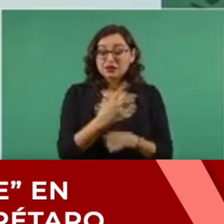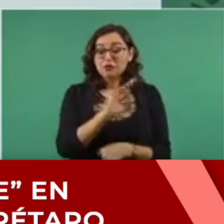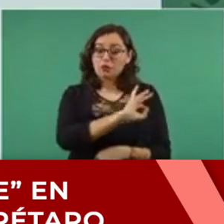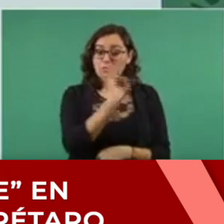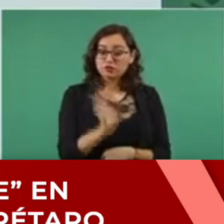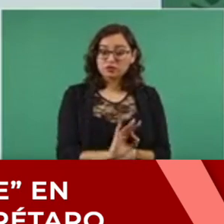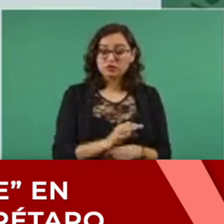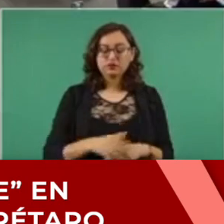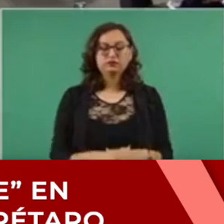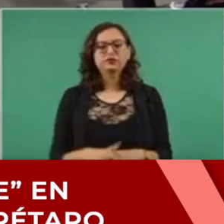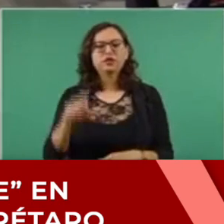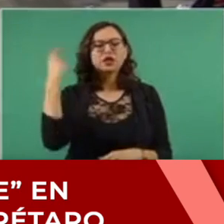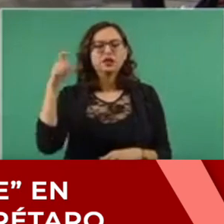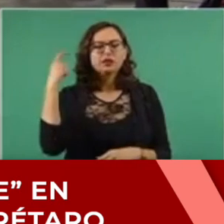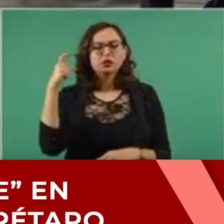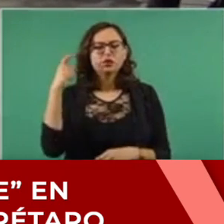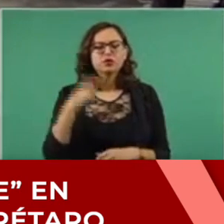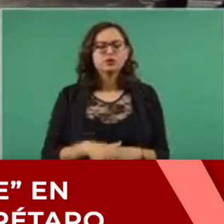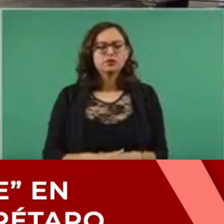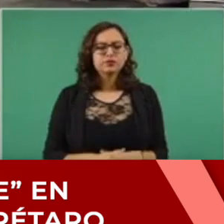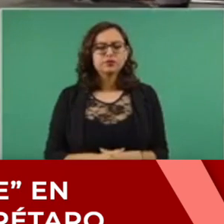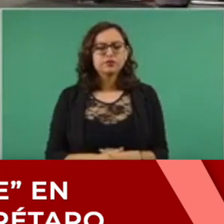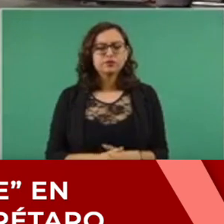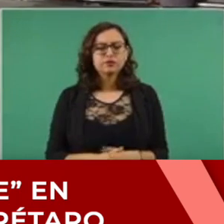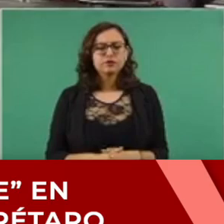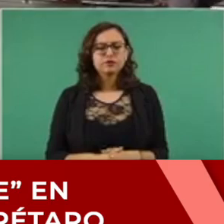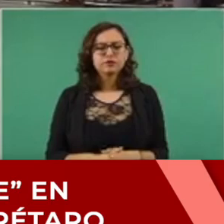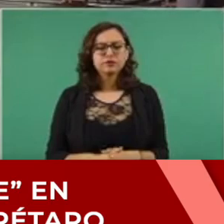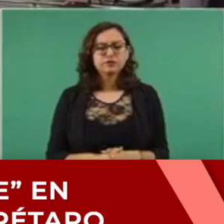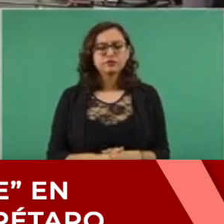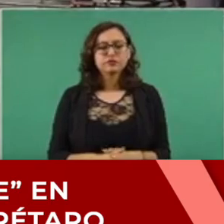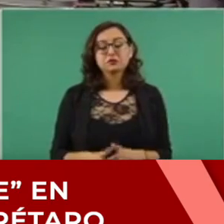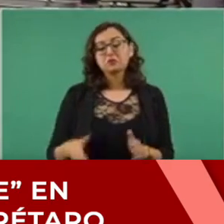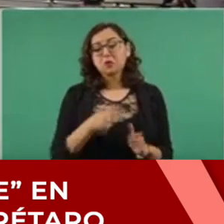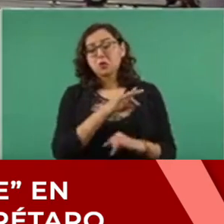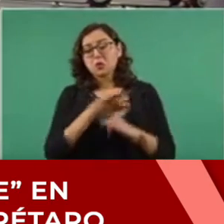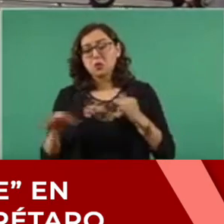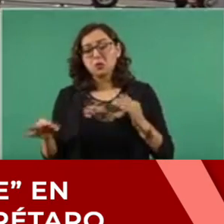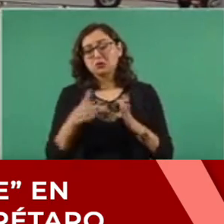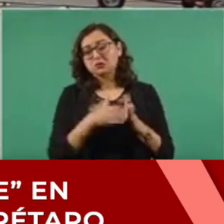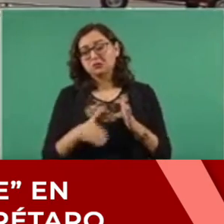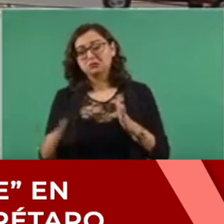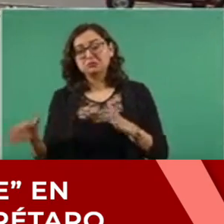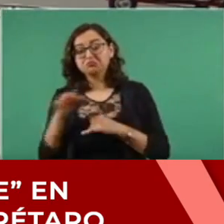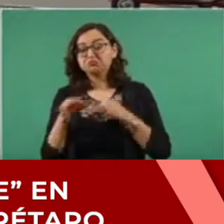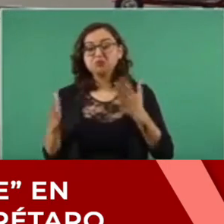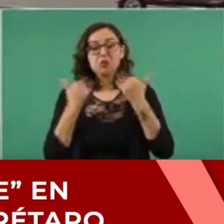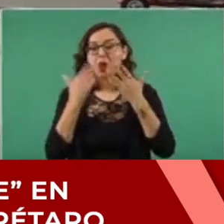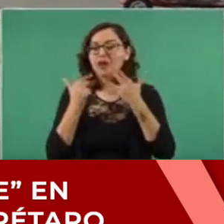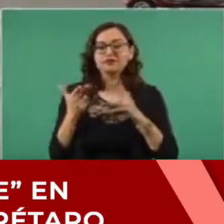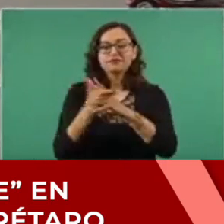total nacional dónde está querétaro no parece está entre los 10 estados sin comicios